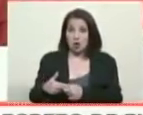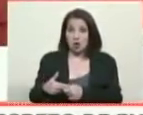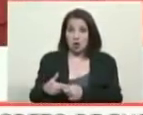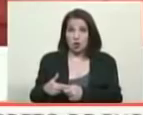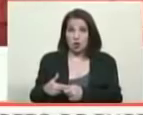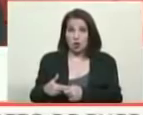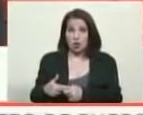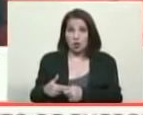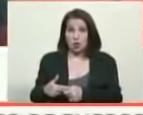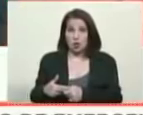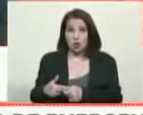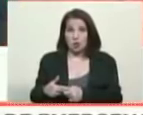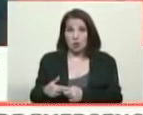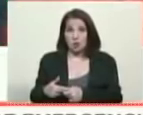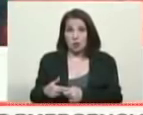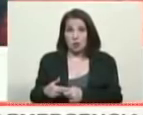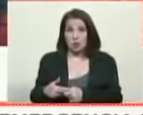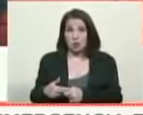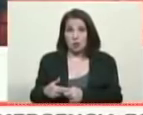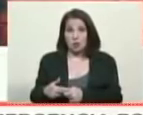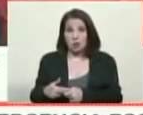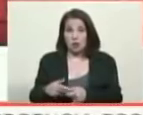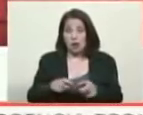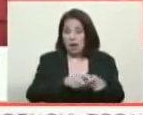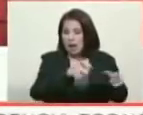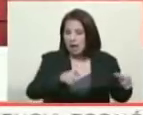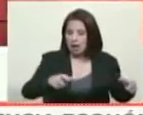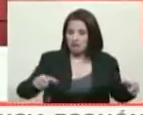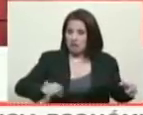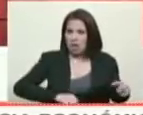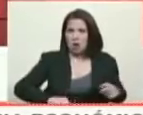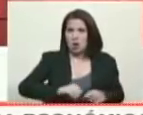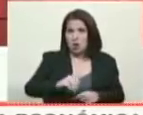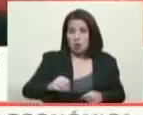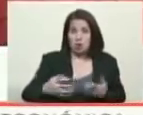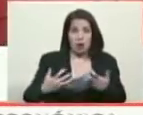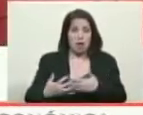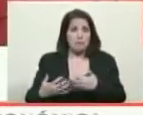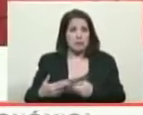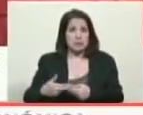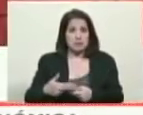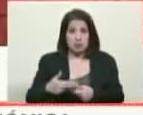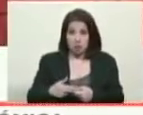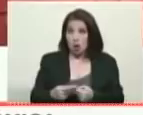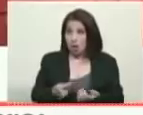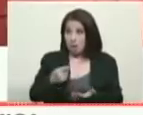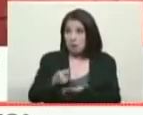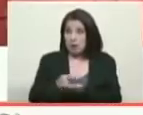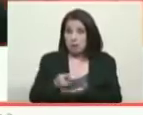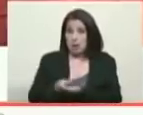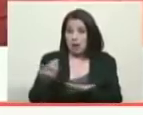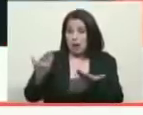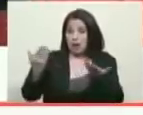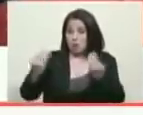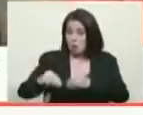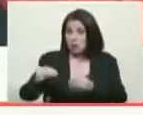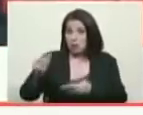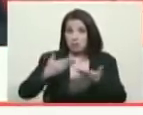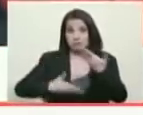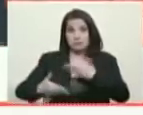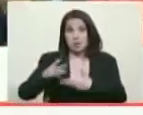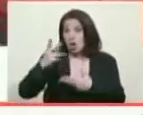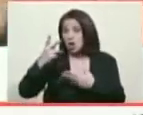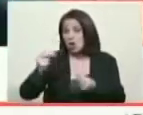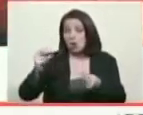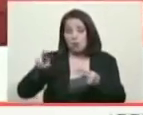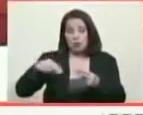pago la faja pedevesa es el pago que está acordando la derecha miren no volverán